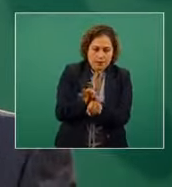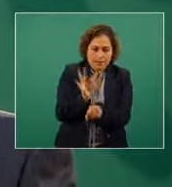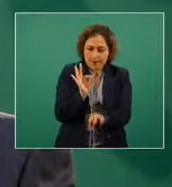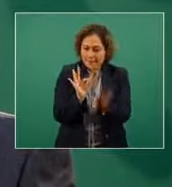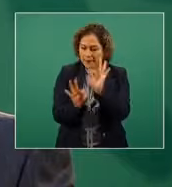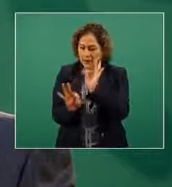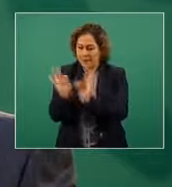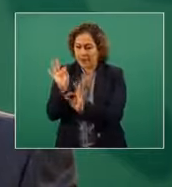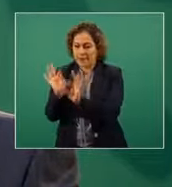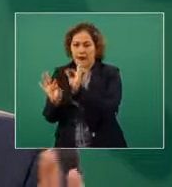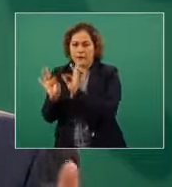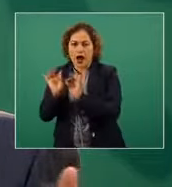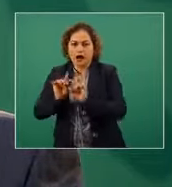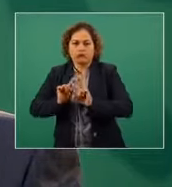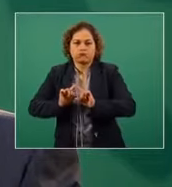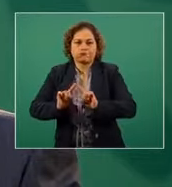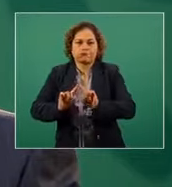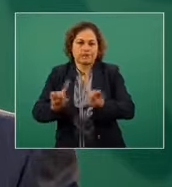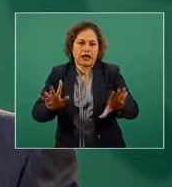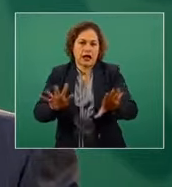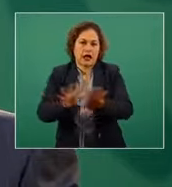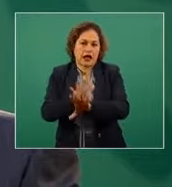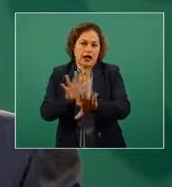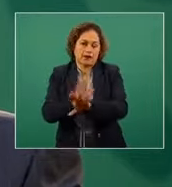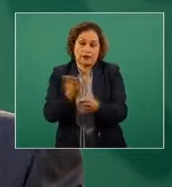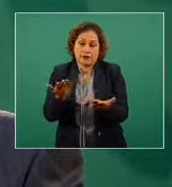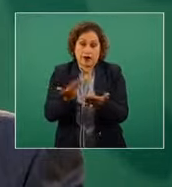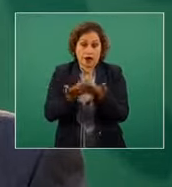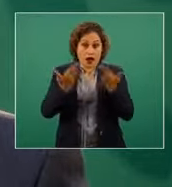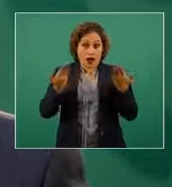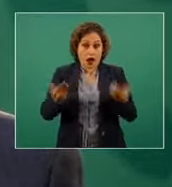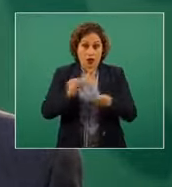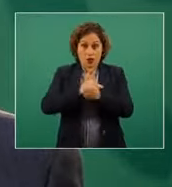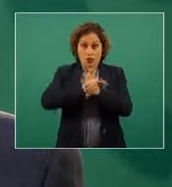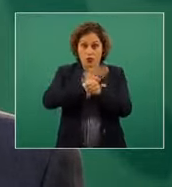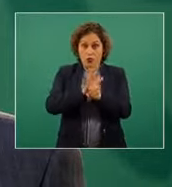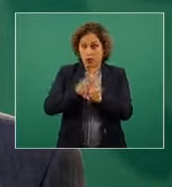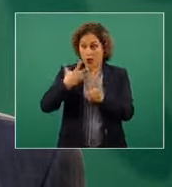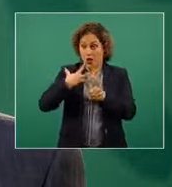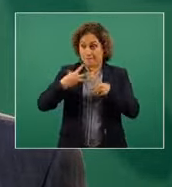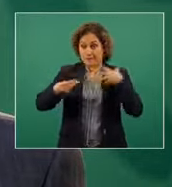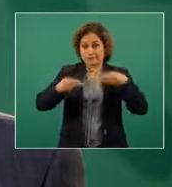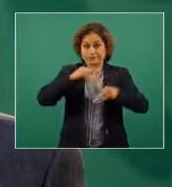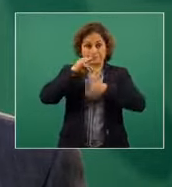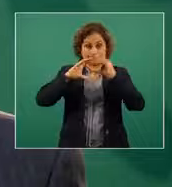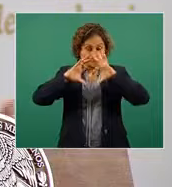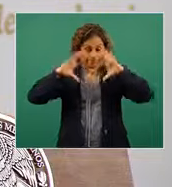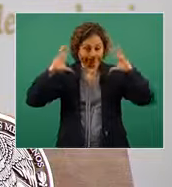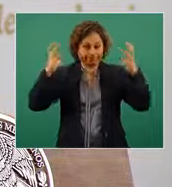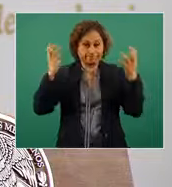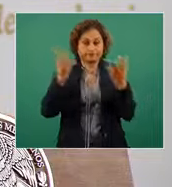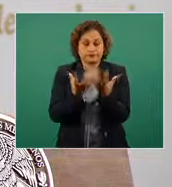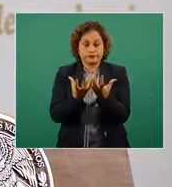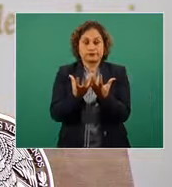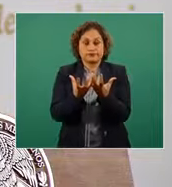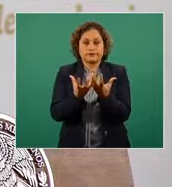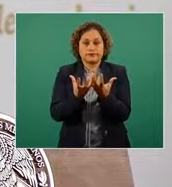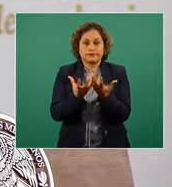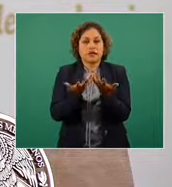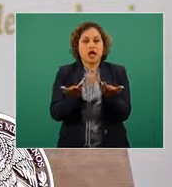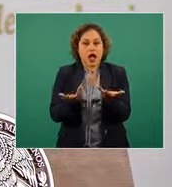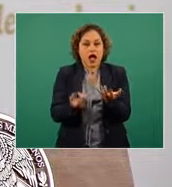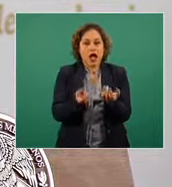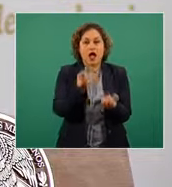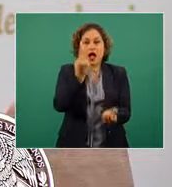la propia experiencia. Ante una epidemia como la pandemia de COVID-19, se empezaron a explorar, por